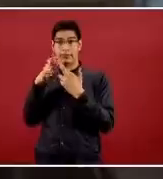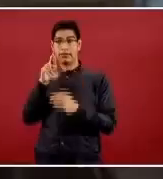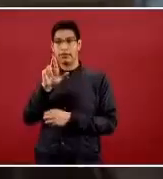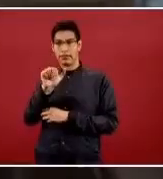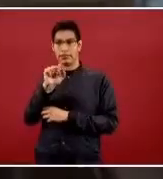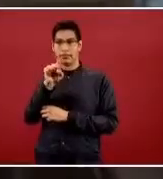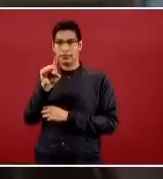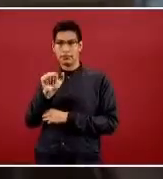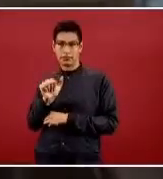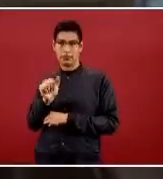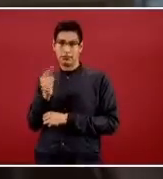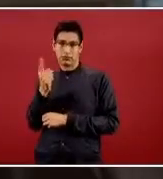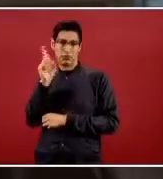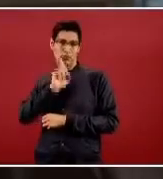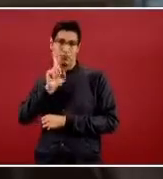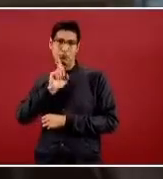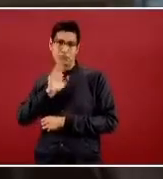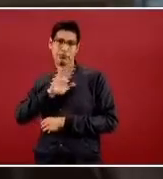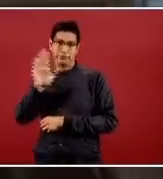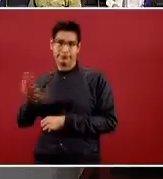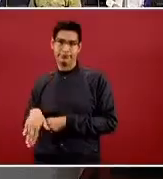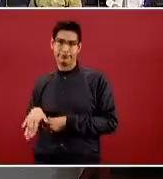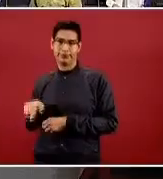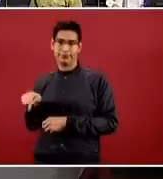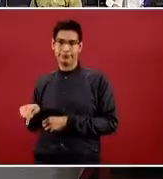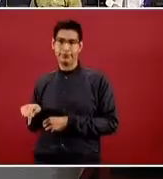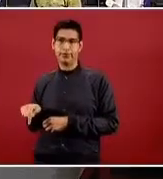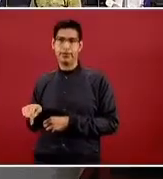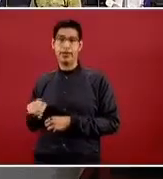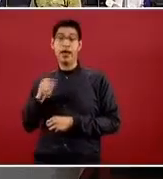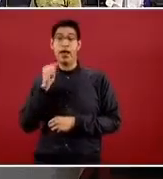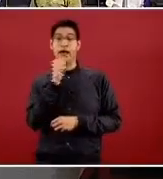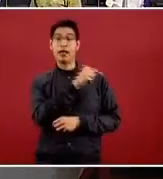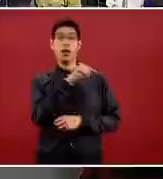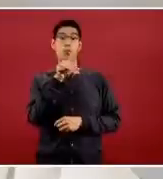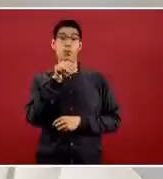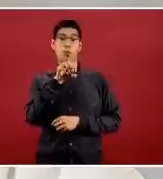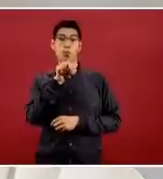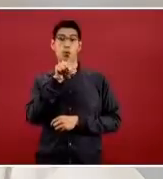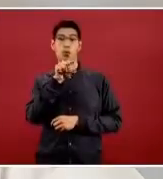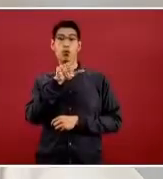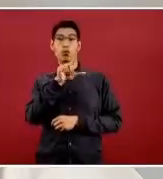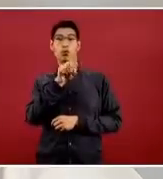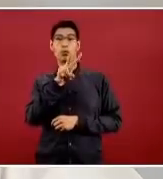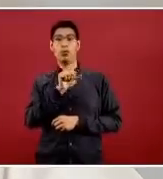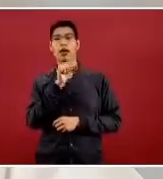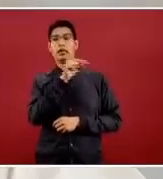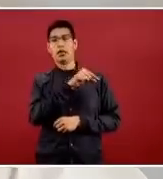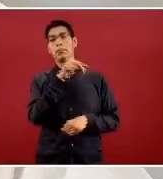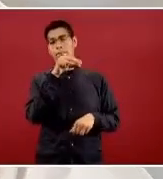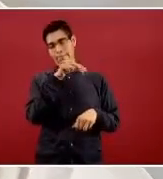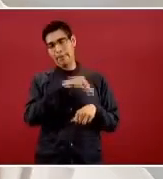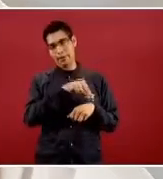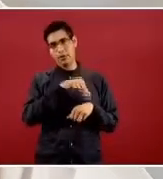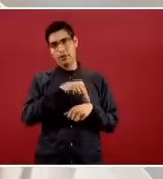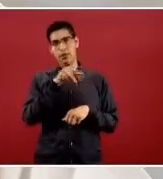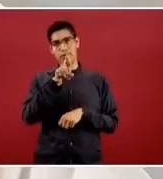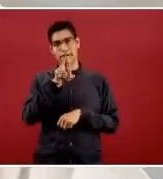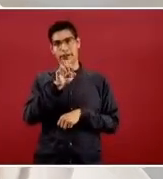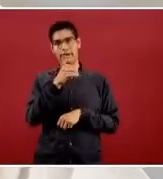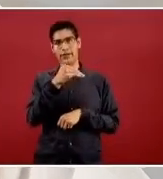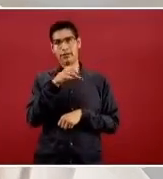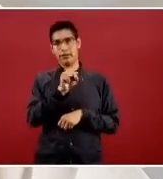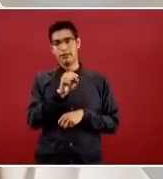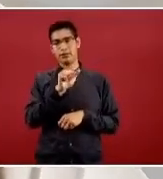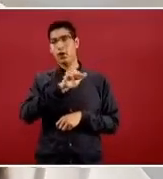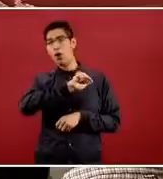otro se dio en Monclova? En Monclova, el médico Reyes, que me acabo de referir, y bueno, otro caso en